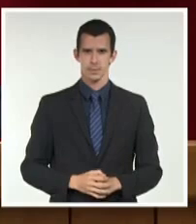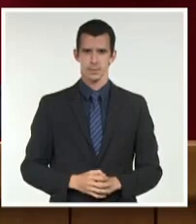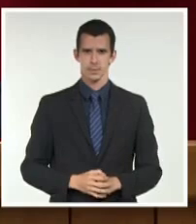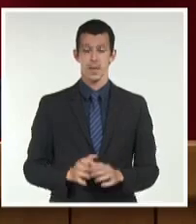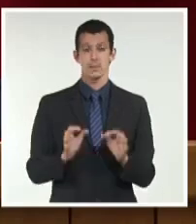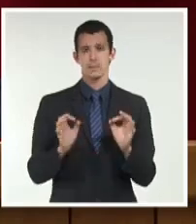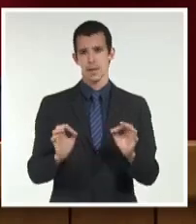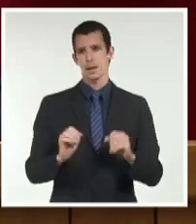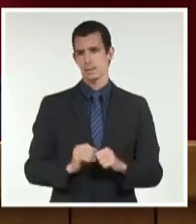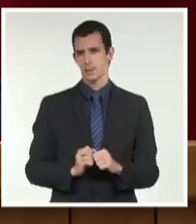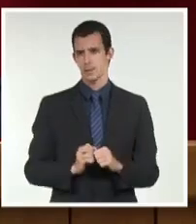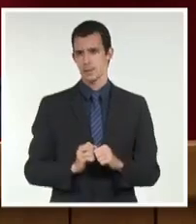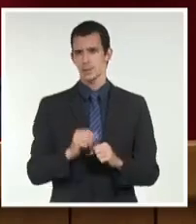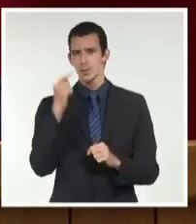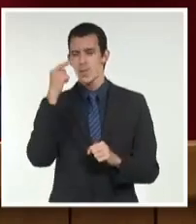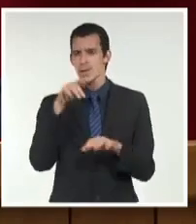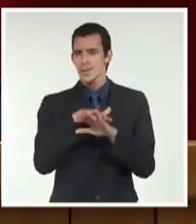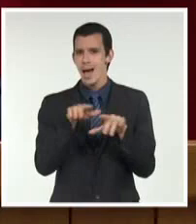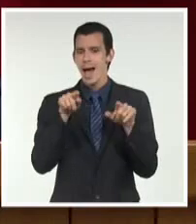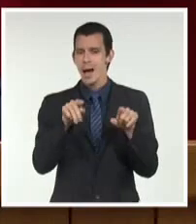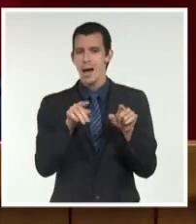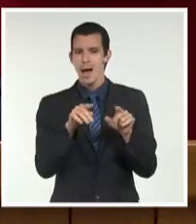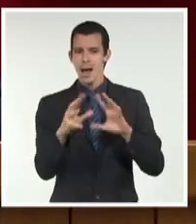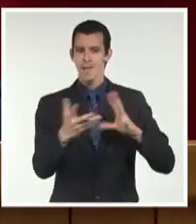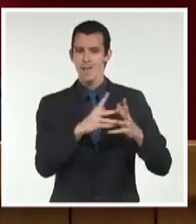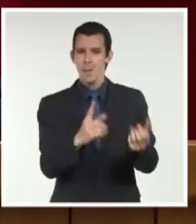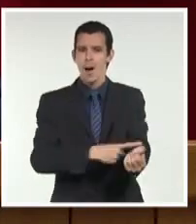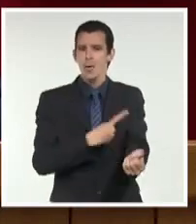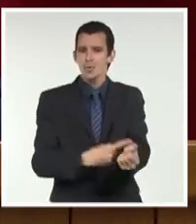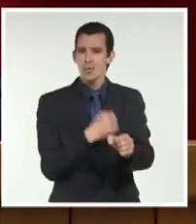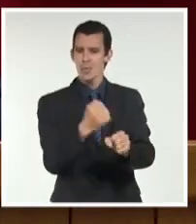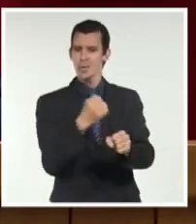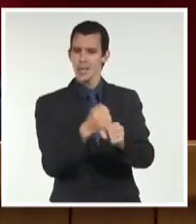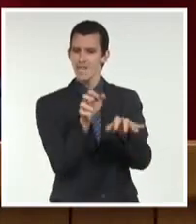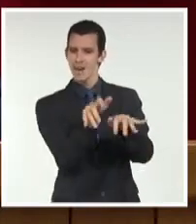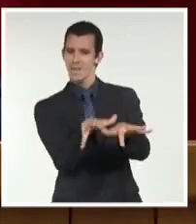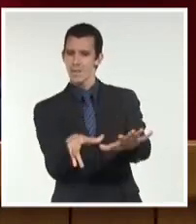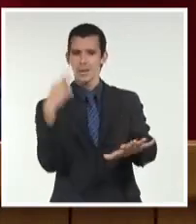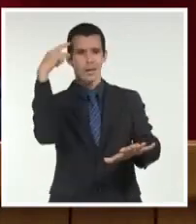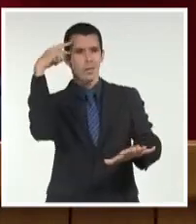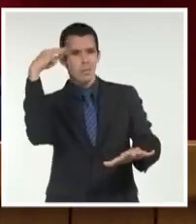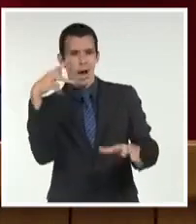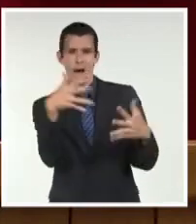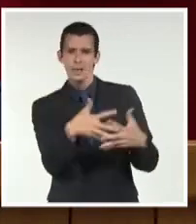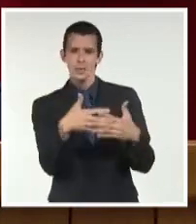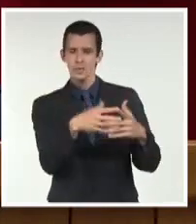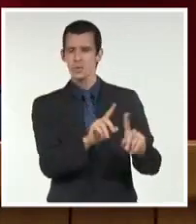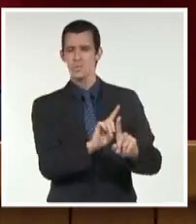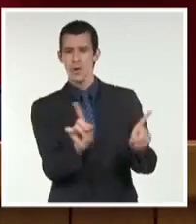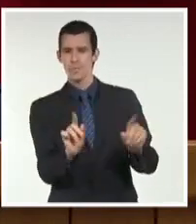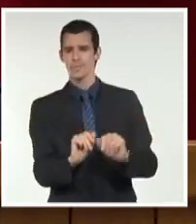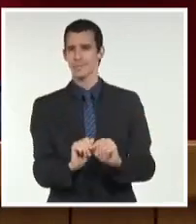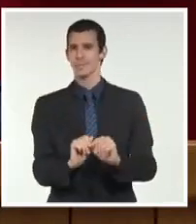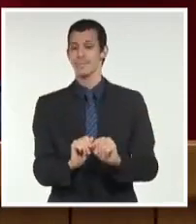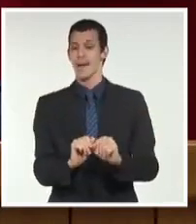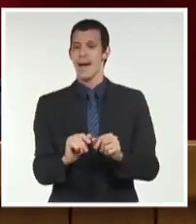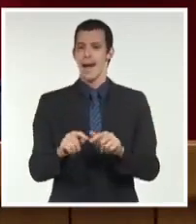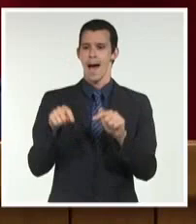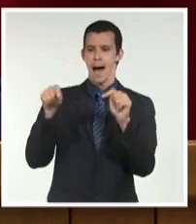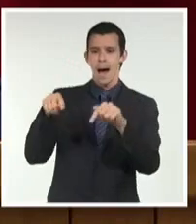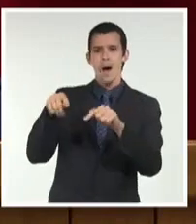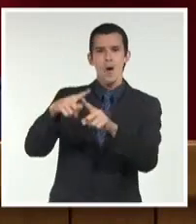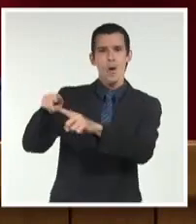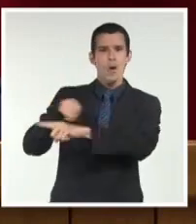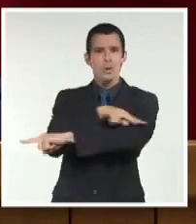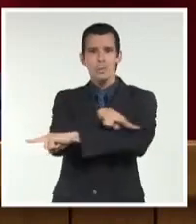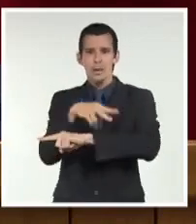Revolución Cubana. La indomable resistencia de nuestro pueblo frente a la agresión del imperialismo estadounidense y la obra de